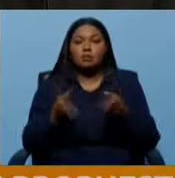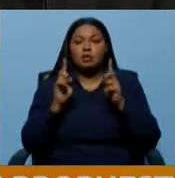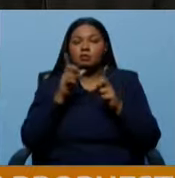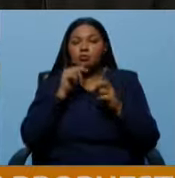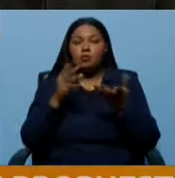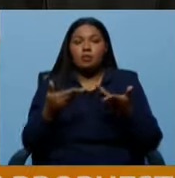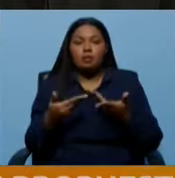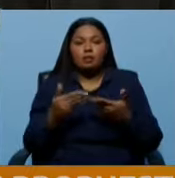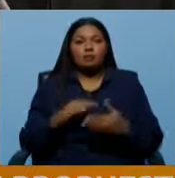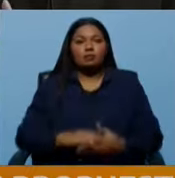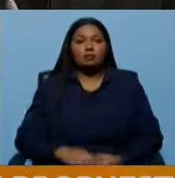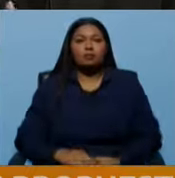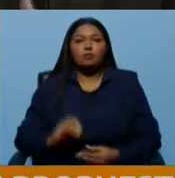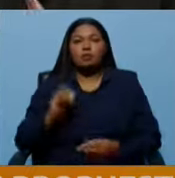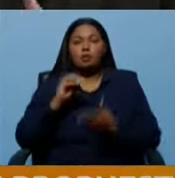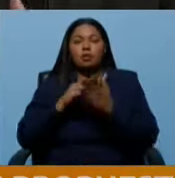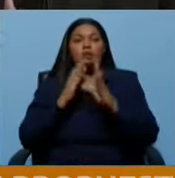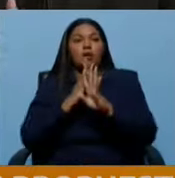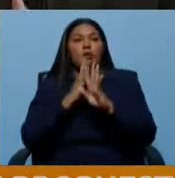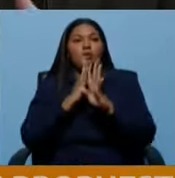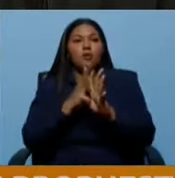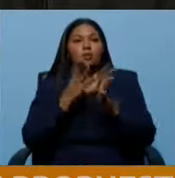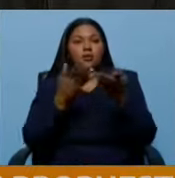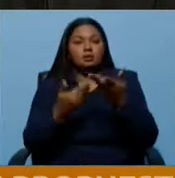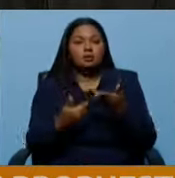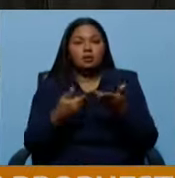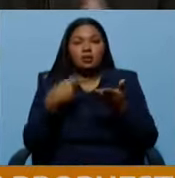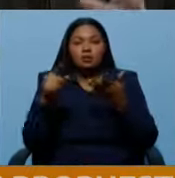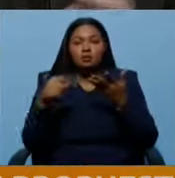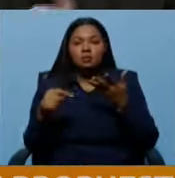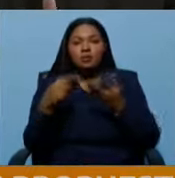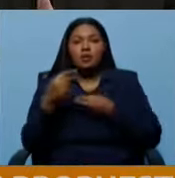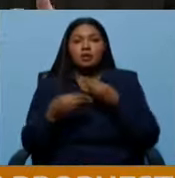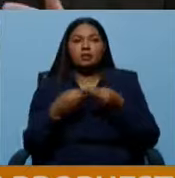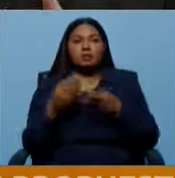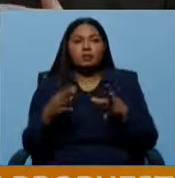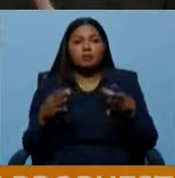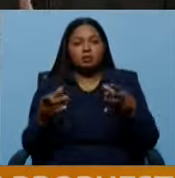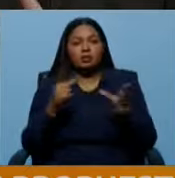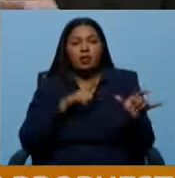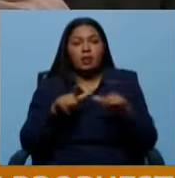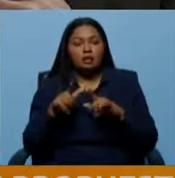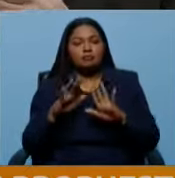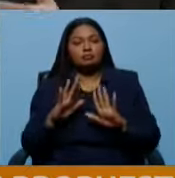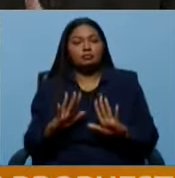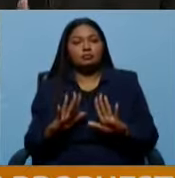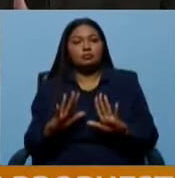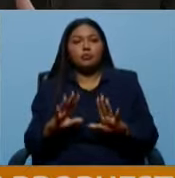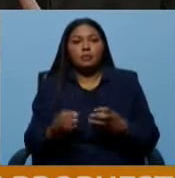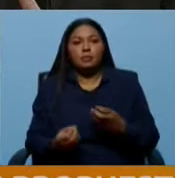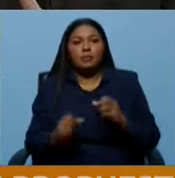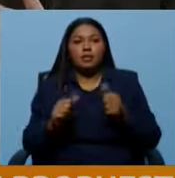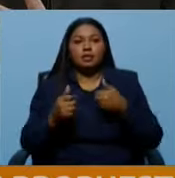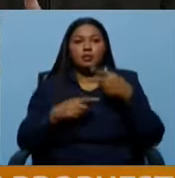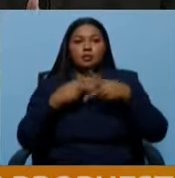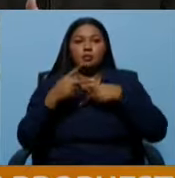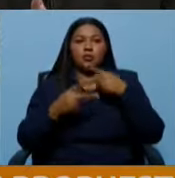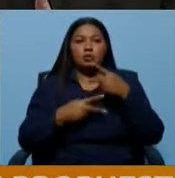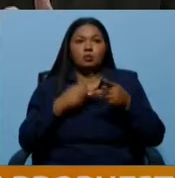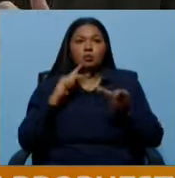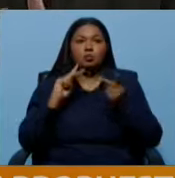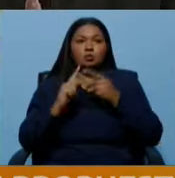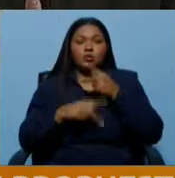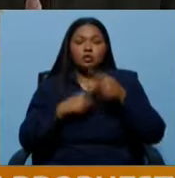O lo ponían en una cola para recibir un trámite para poder hacer el pozo que tenían ahí. Entonces, de repente, empiezan a surgir los procesos de cambio en